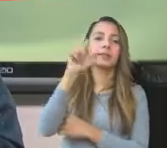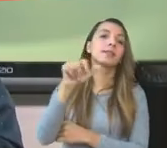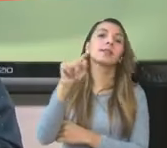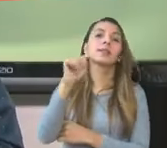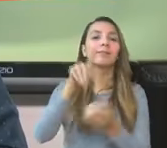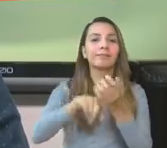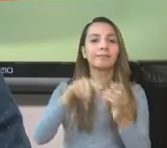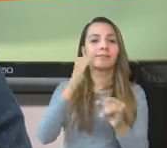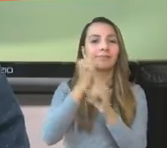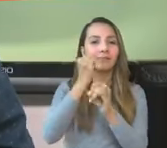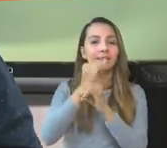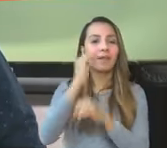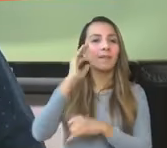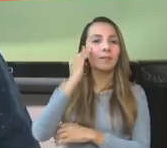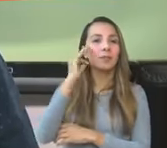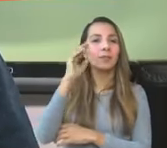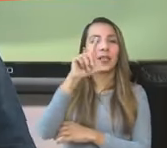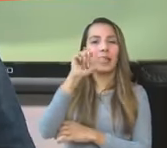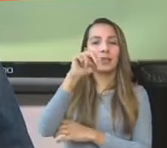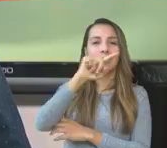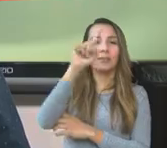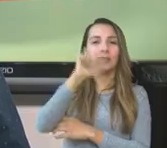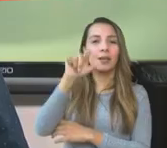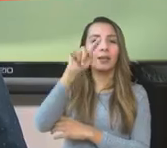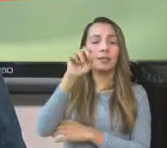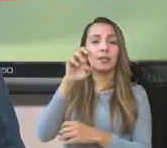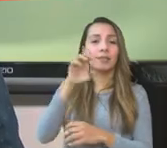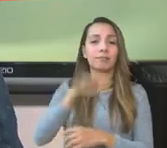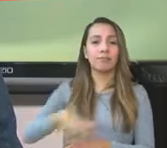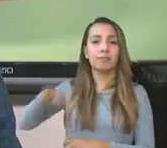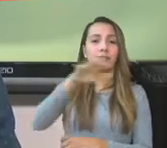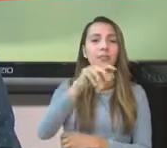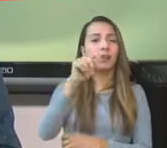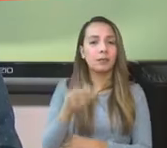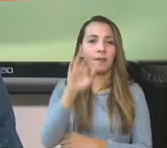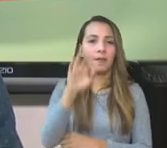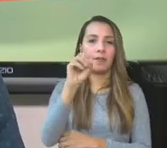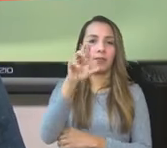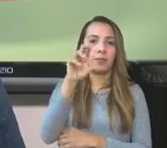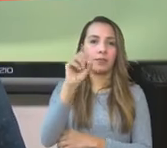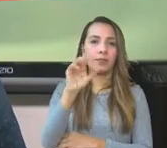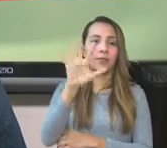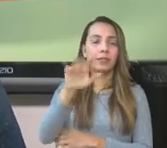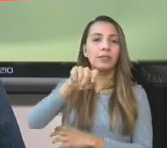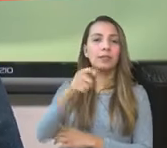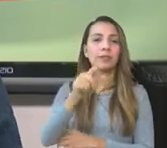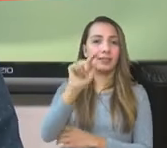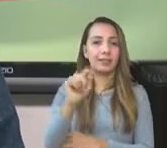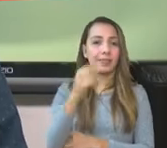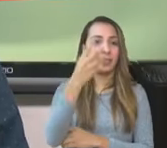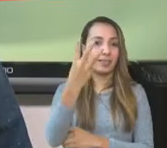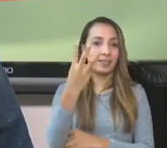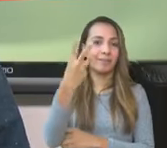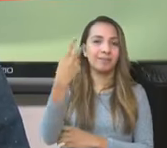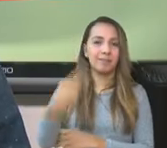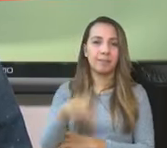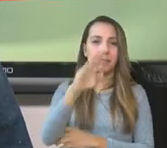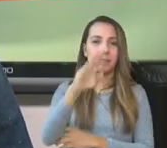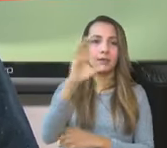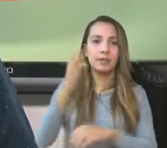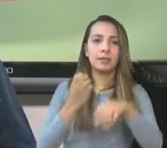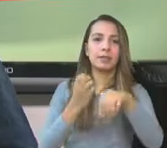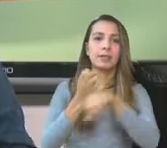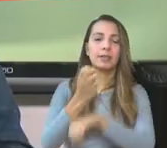las redes sociales Facebook Lánzate y estamos en el foro 5 de CNR, canal 73 para el estado de Baja California,